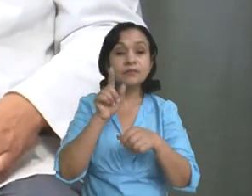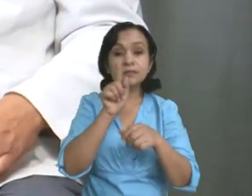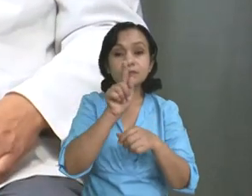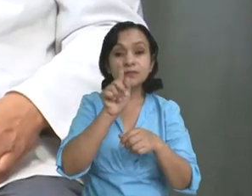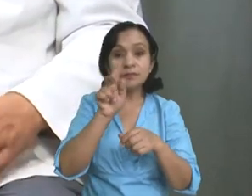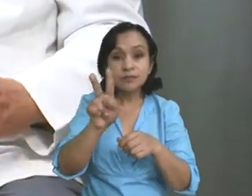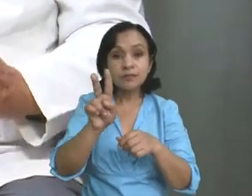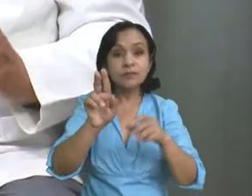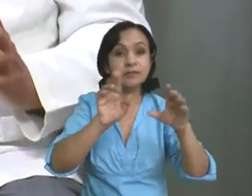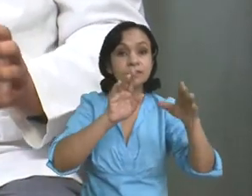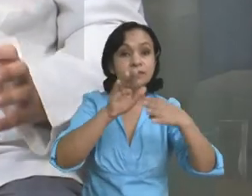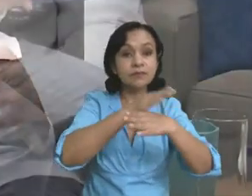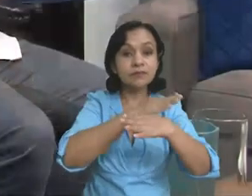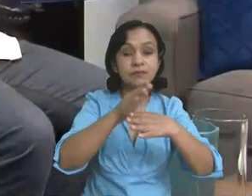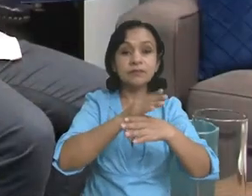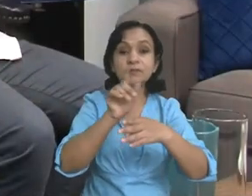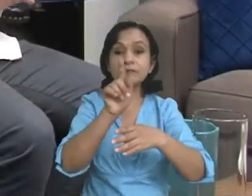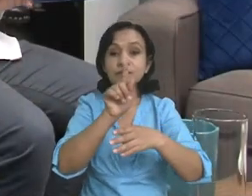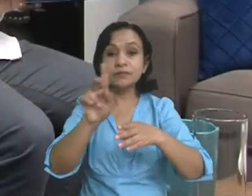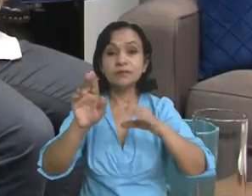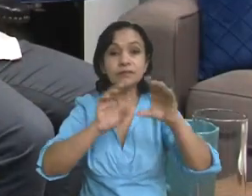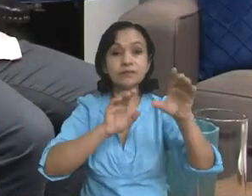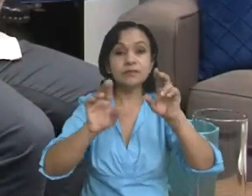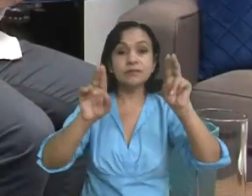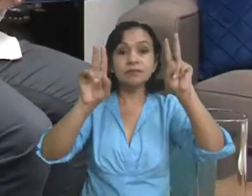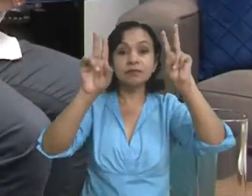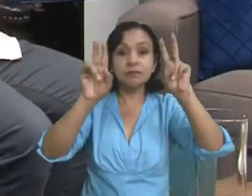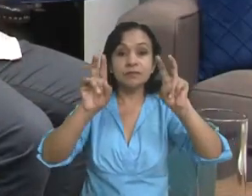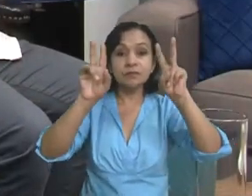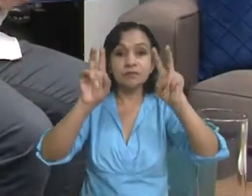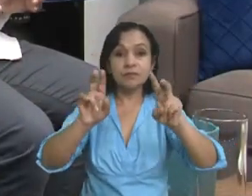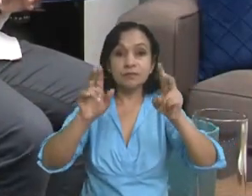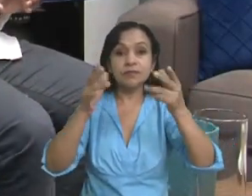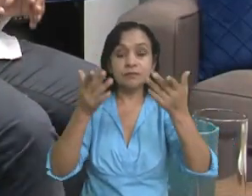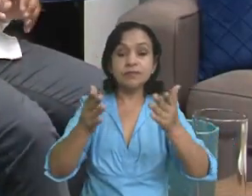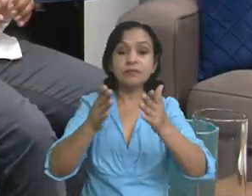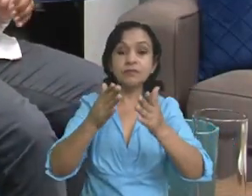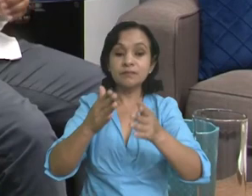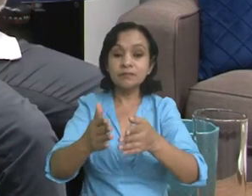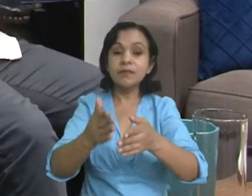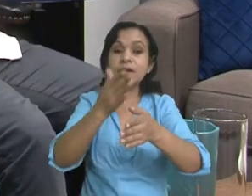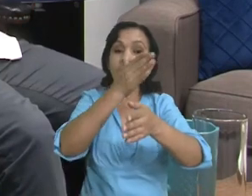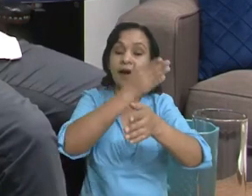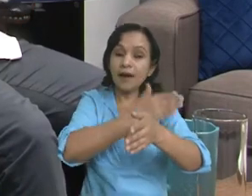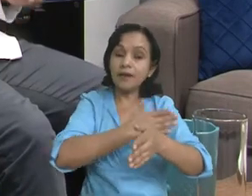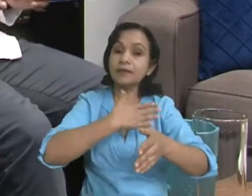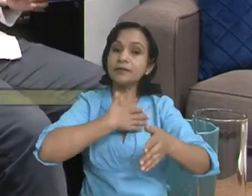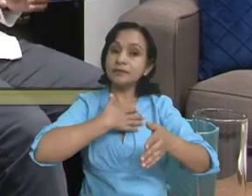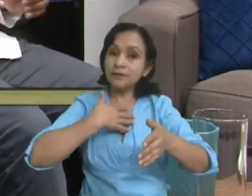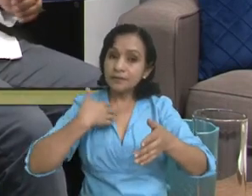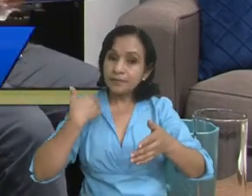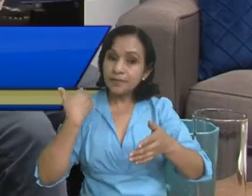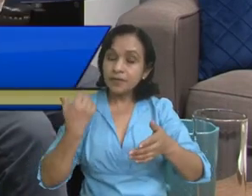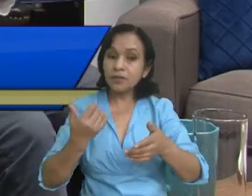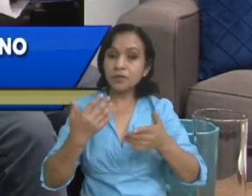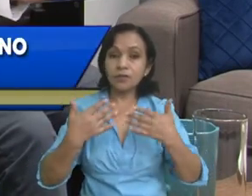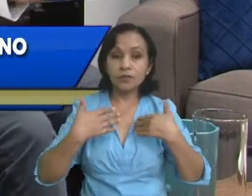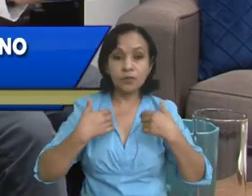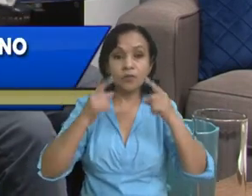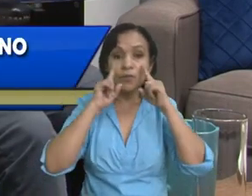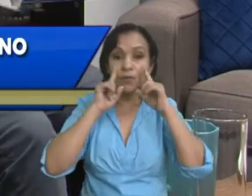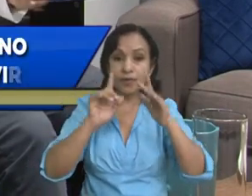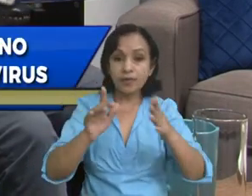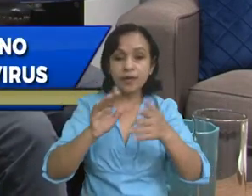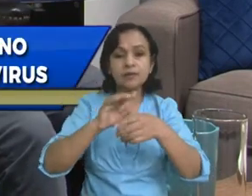todo en los medios oficiales, en los temas referidos a la prevención, sobre todo el lavado de las manos, que